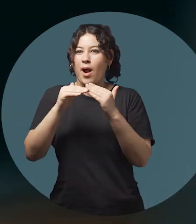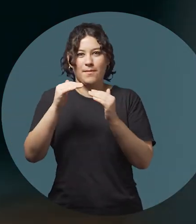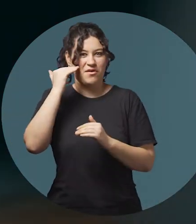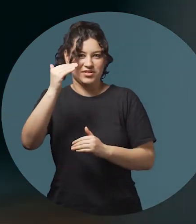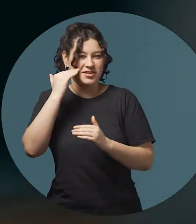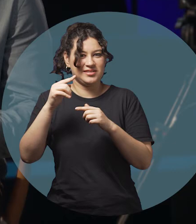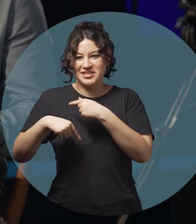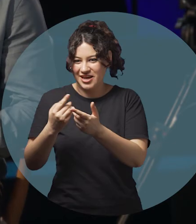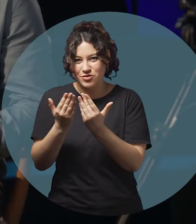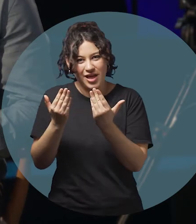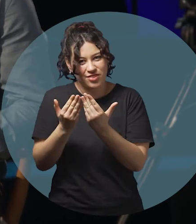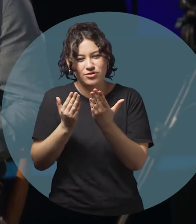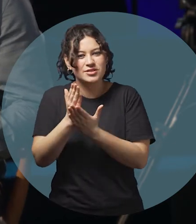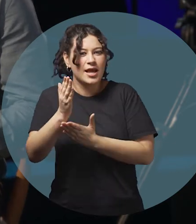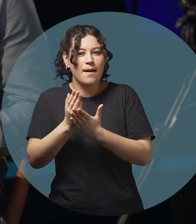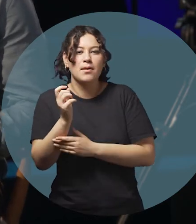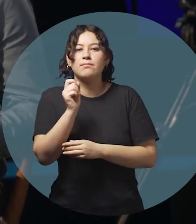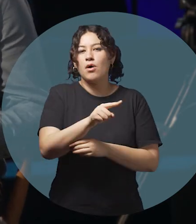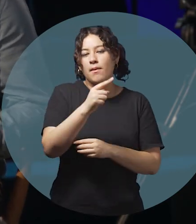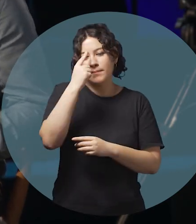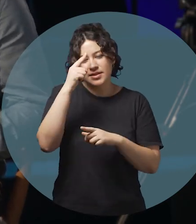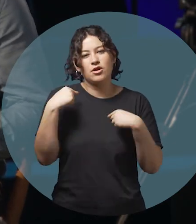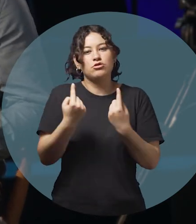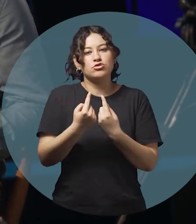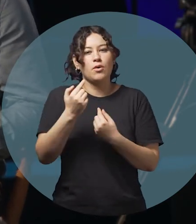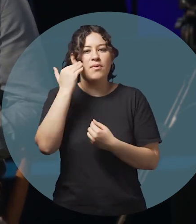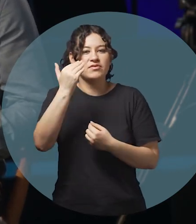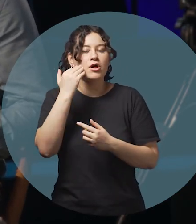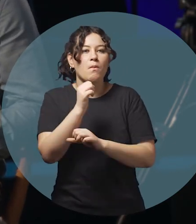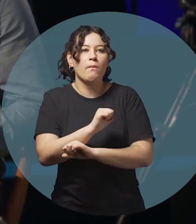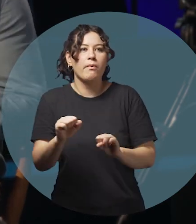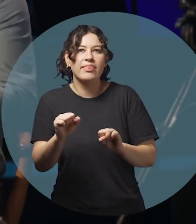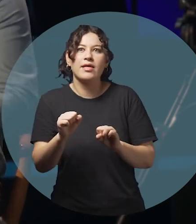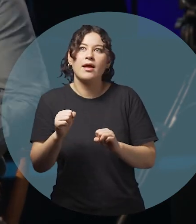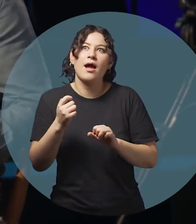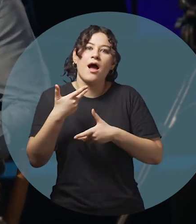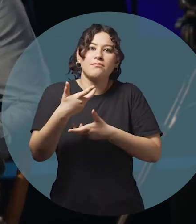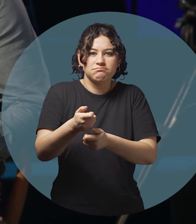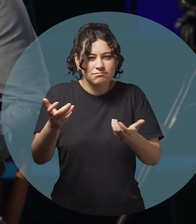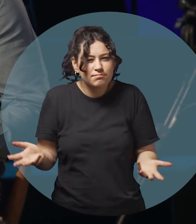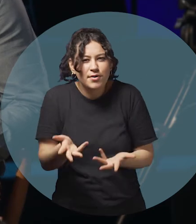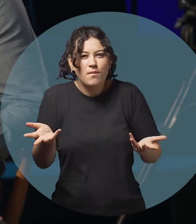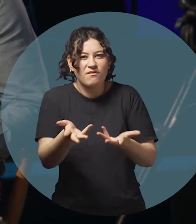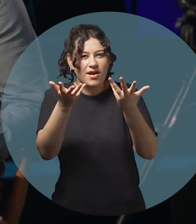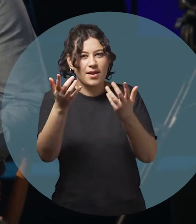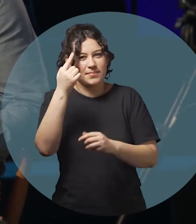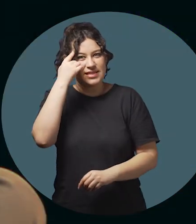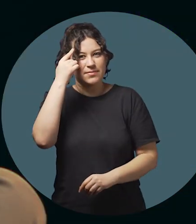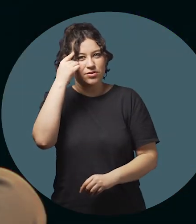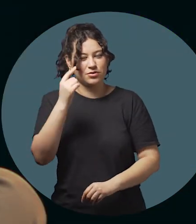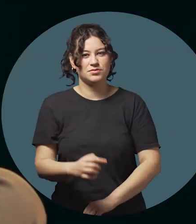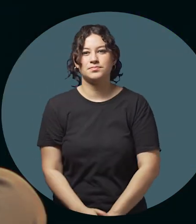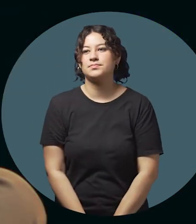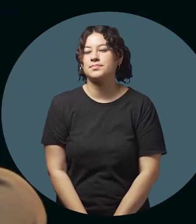Estudiante. ¿Qué aspectos podríamos reconsiderar los docentes para poder promover este tipo de